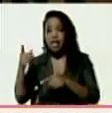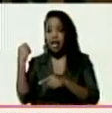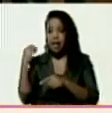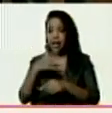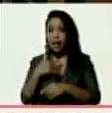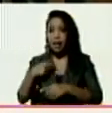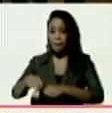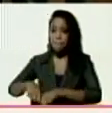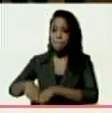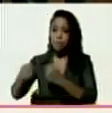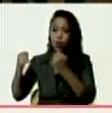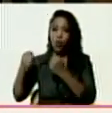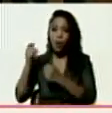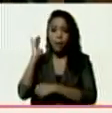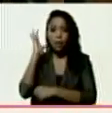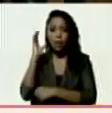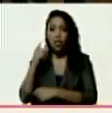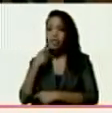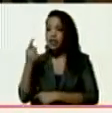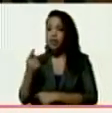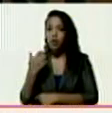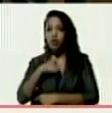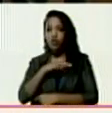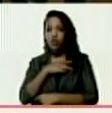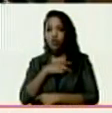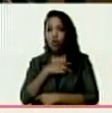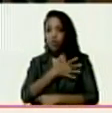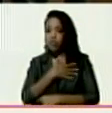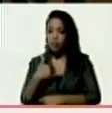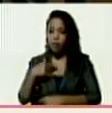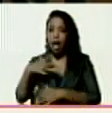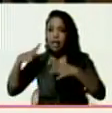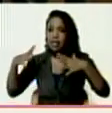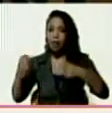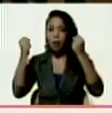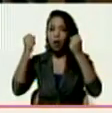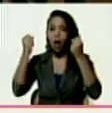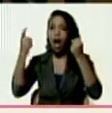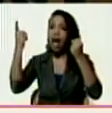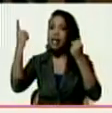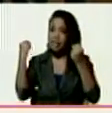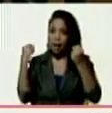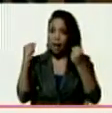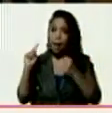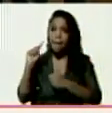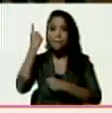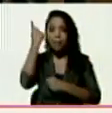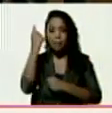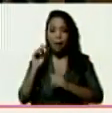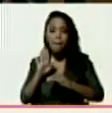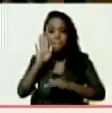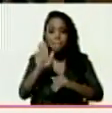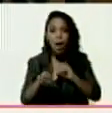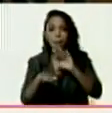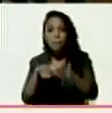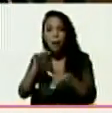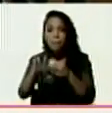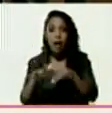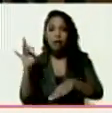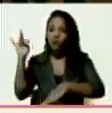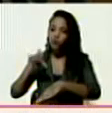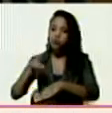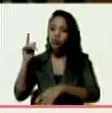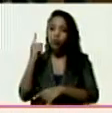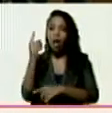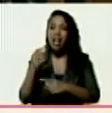el Parlamento, le decimos que nosotros estamos dispuestos a salvarlo, que el día de ayer dimos el primer paso y que tocará una gran